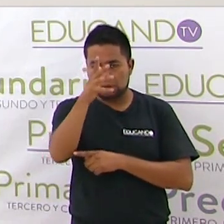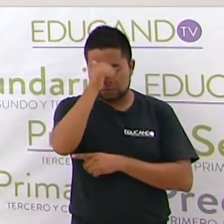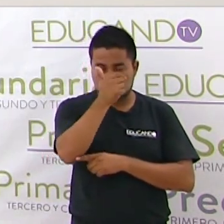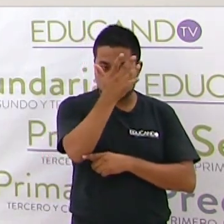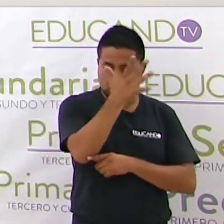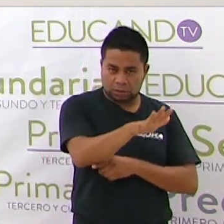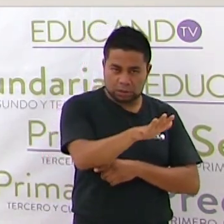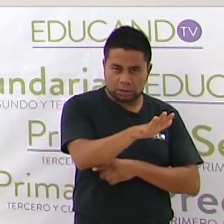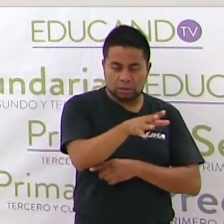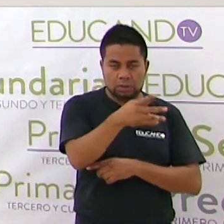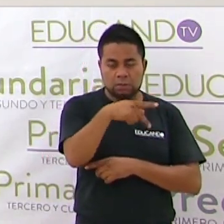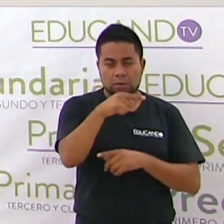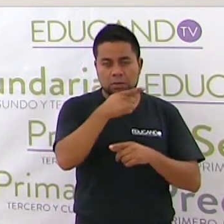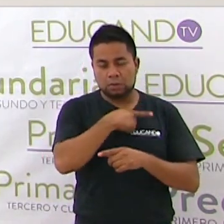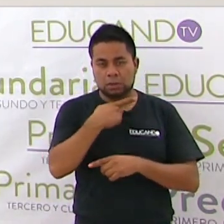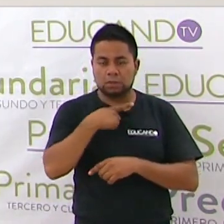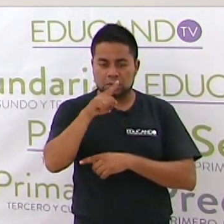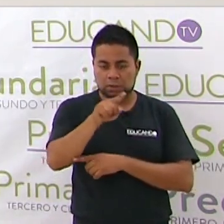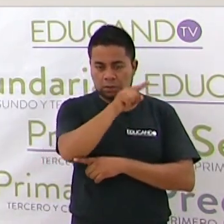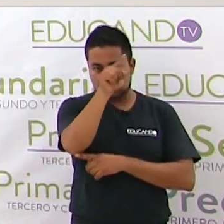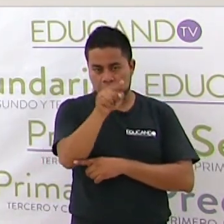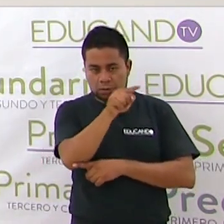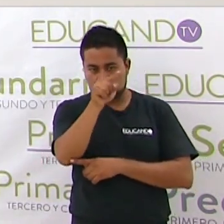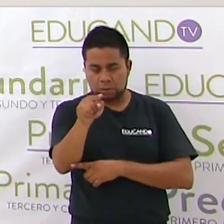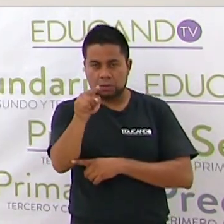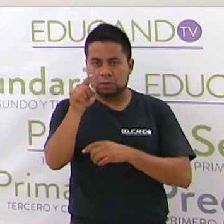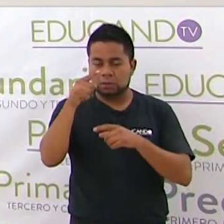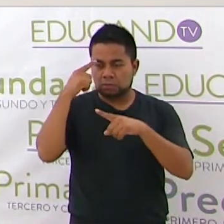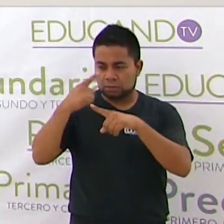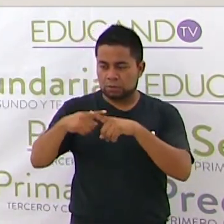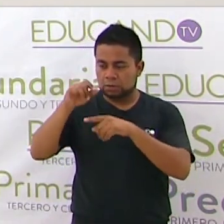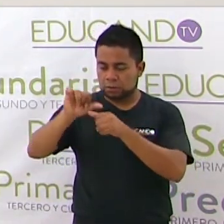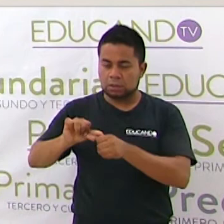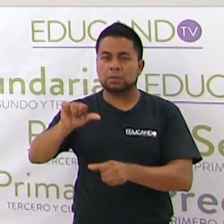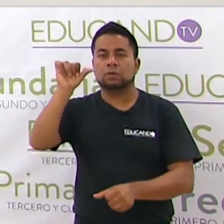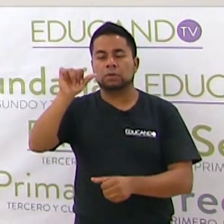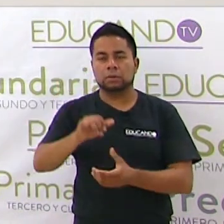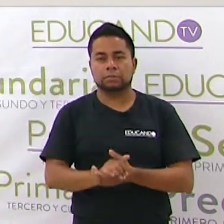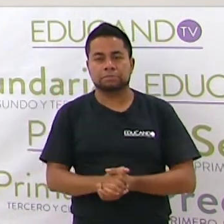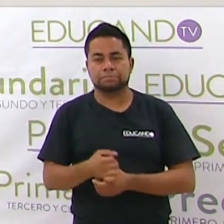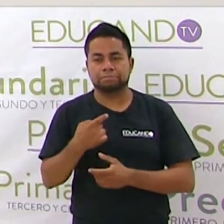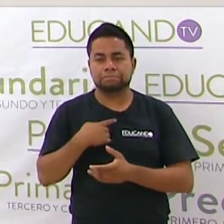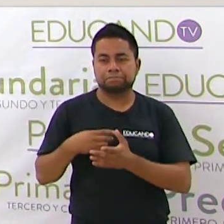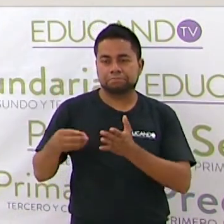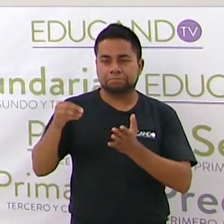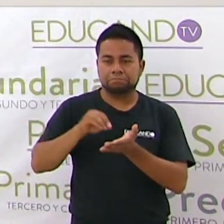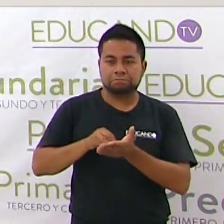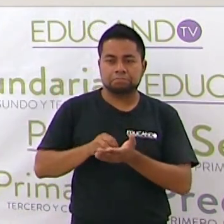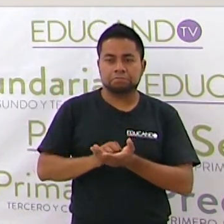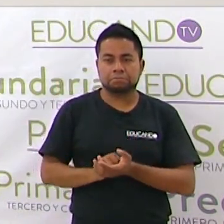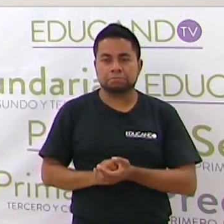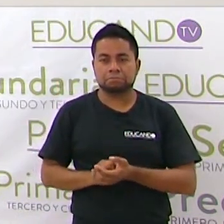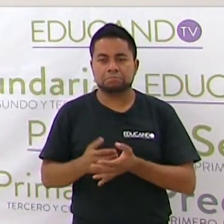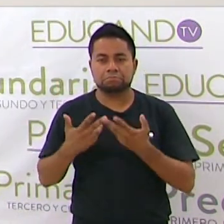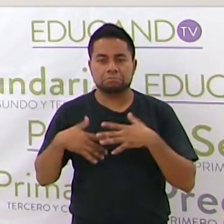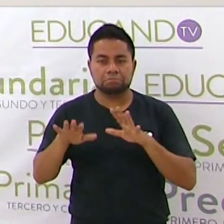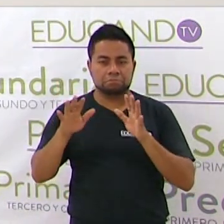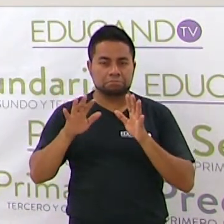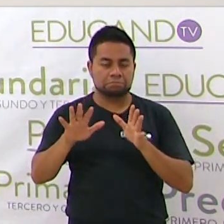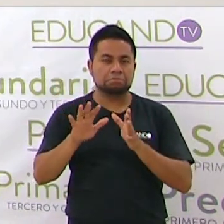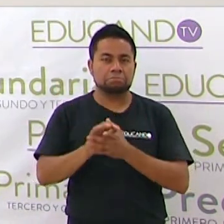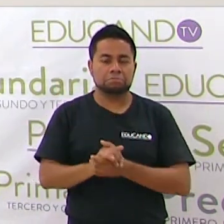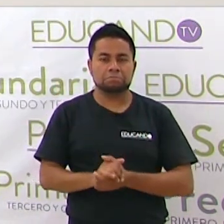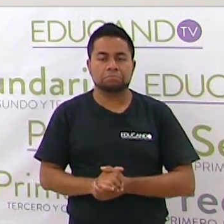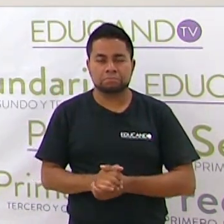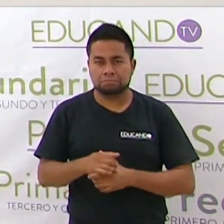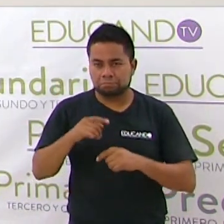10 centímetros, pero tiene que ir al cuadrado. Esto por la altura. Vamos a poner aquí el signo por, ahí está. Vamos